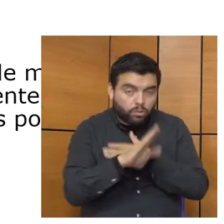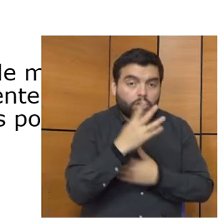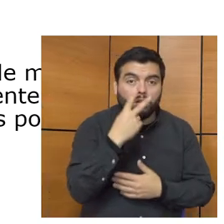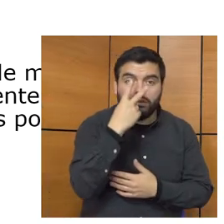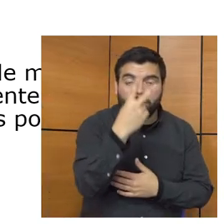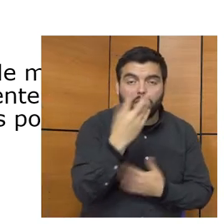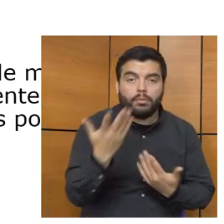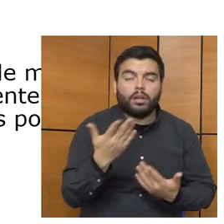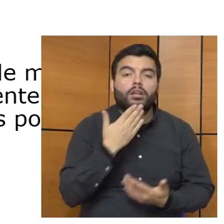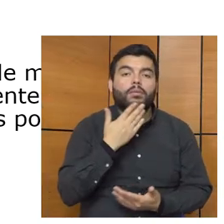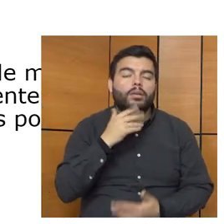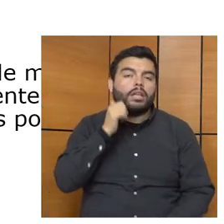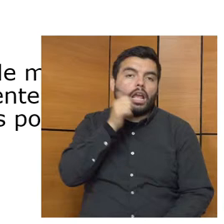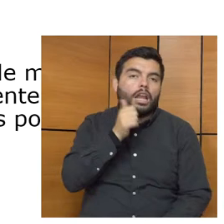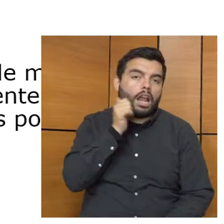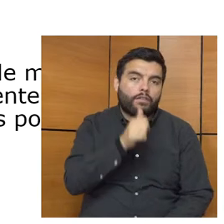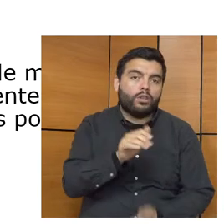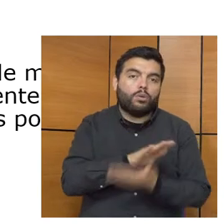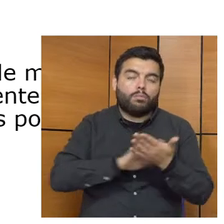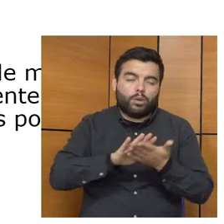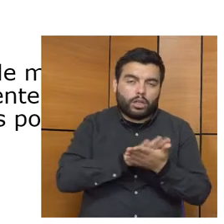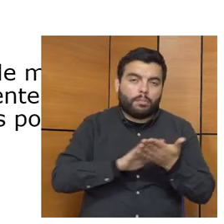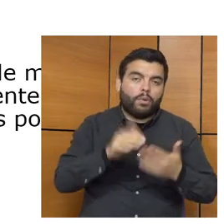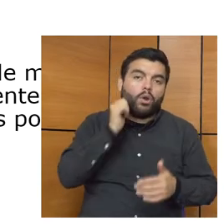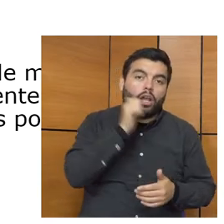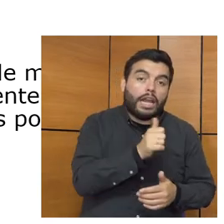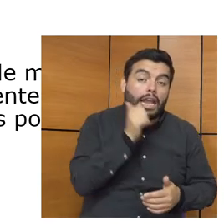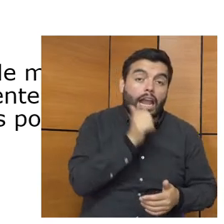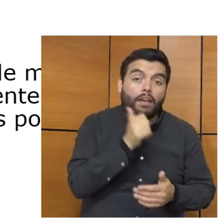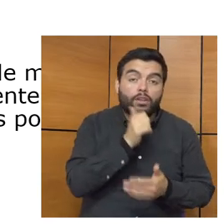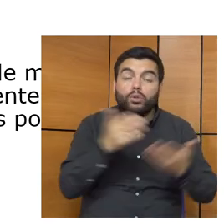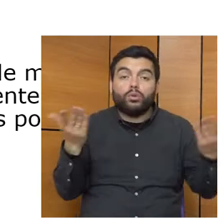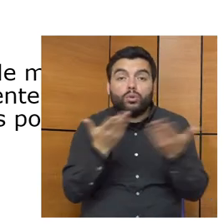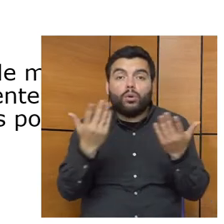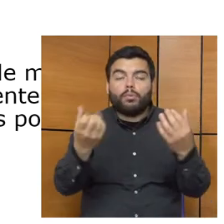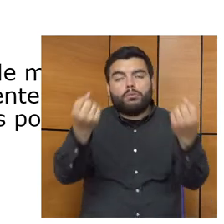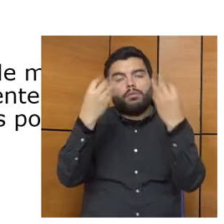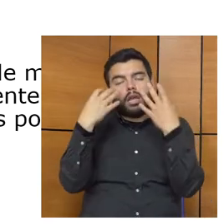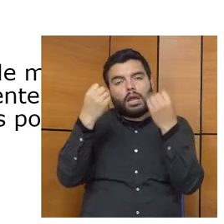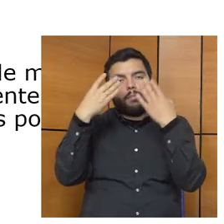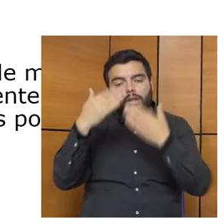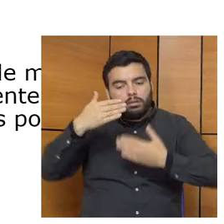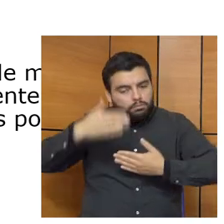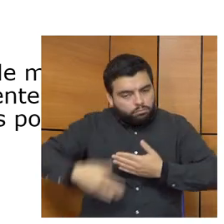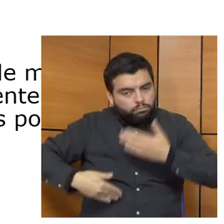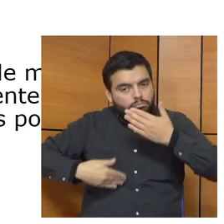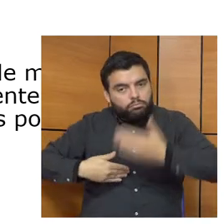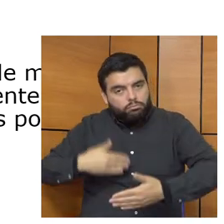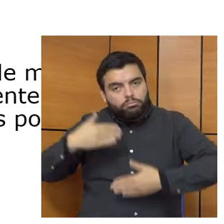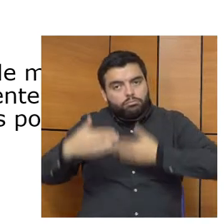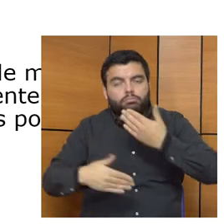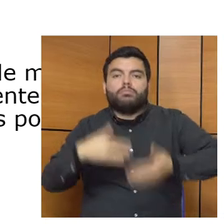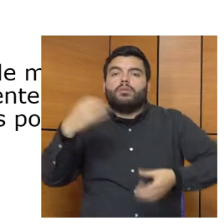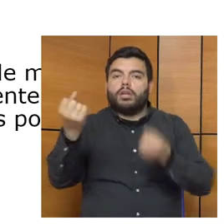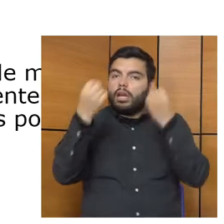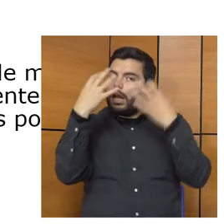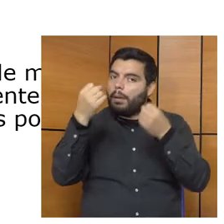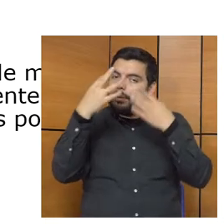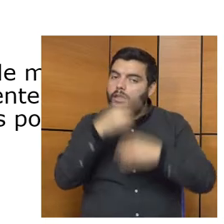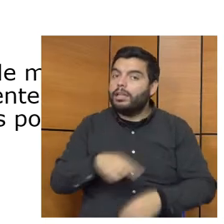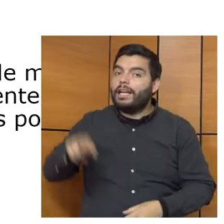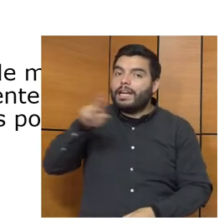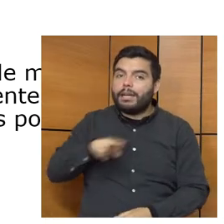el aumento del hábito. El hábito se produce al momento de aprender, uno aprende. Y luego de aprender y repite muchas veces, tiene